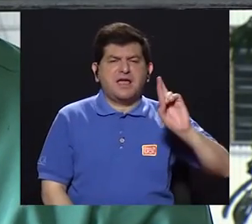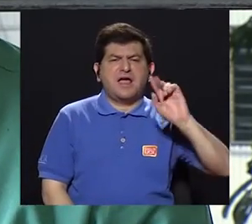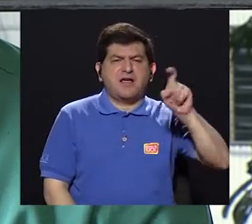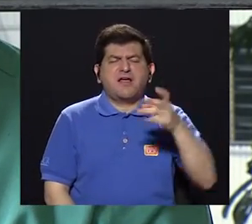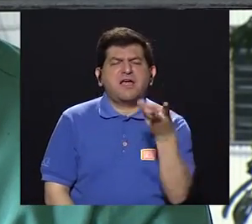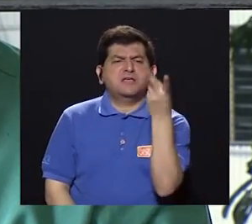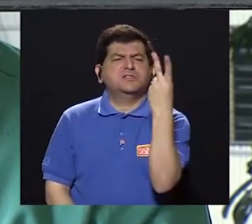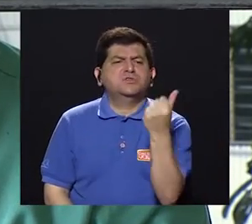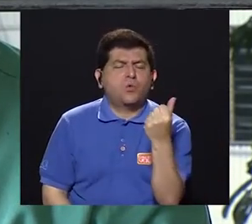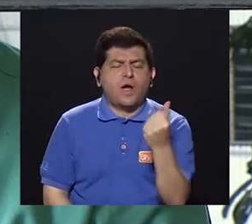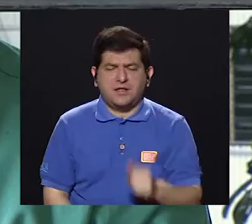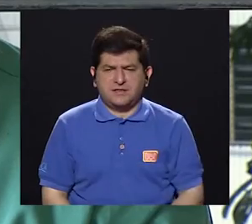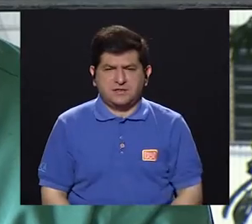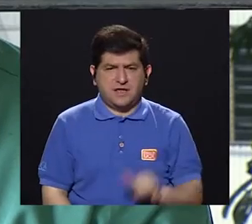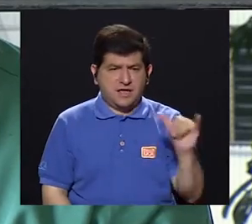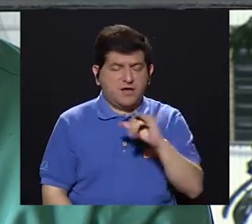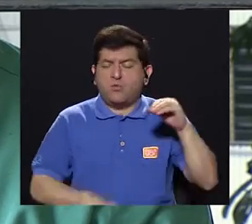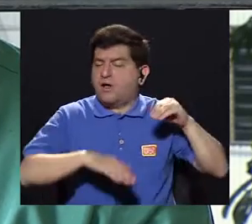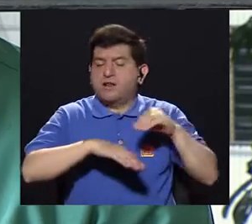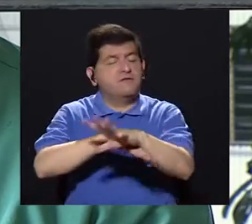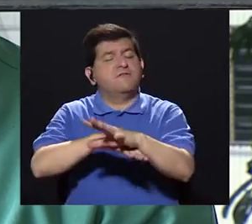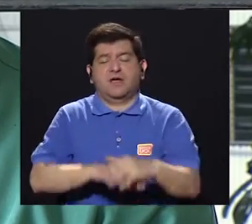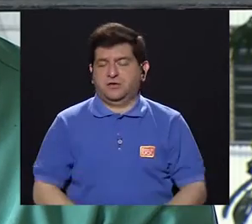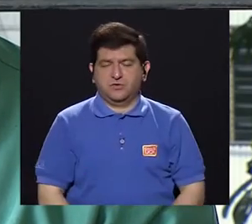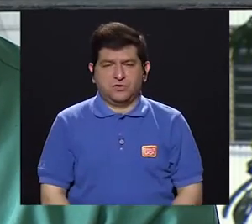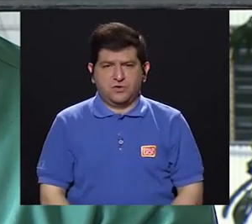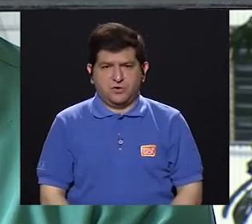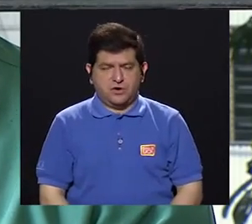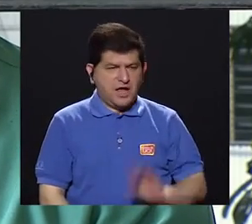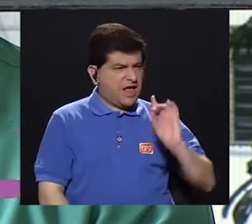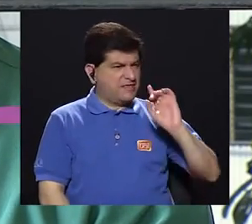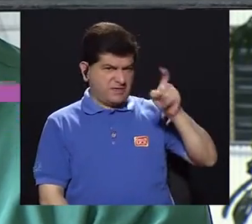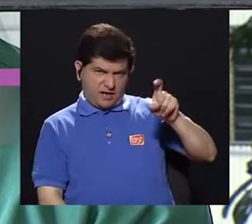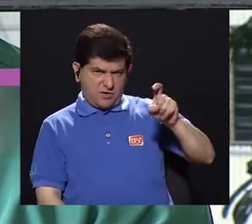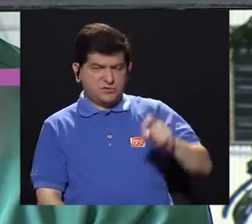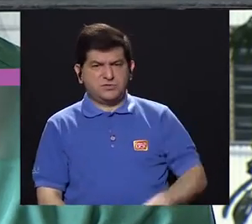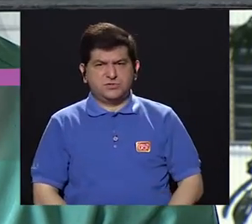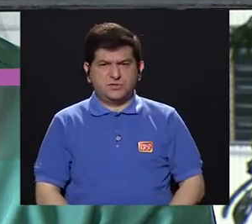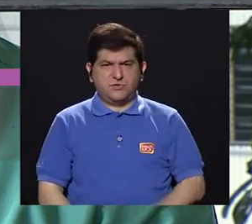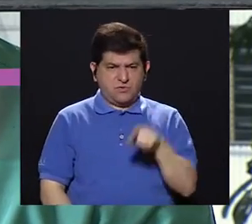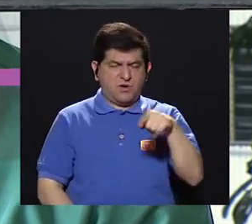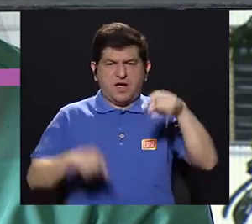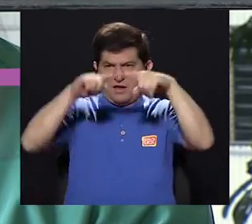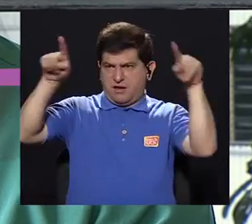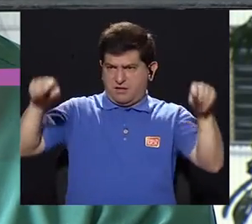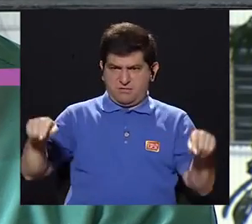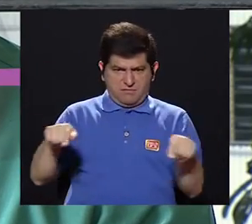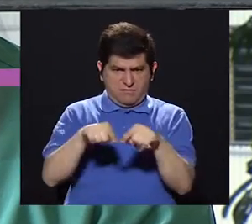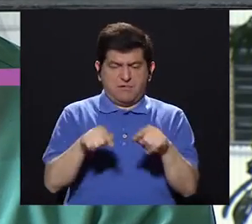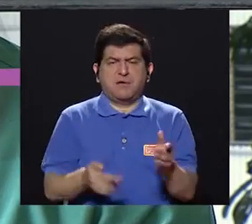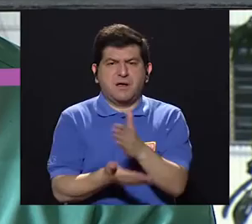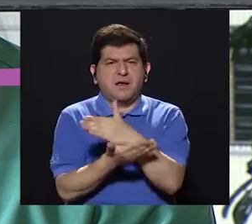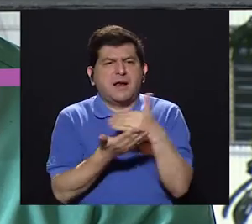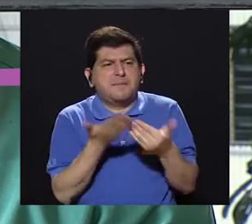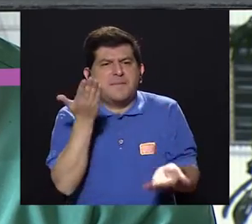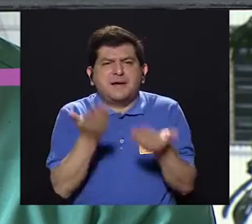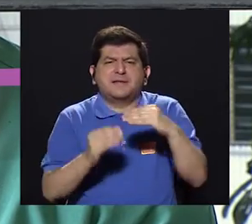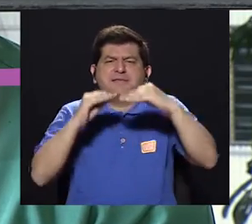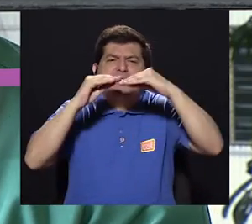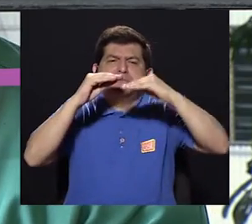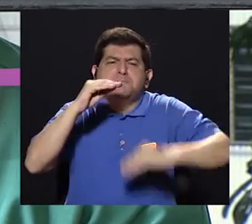radiación y la energía de esa radiación, así van a ser los efectos. Por ejemplo, en la parte de lo que es diagnóstico de las placas, se puede decir que es la